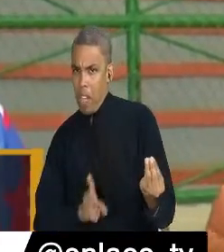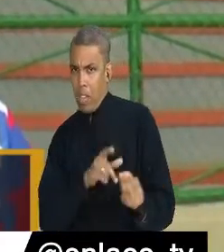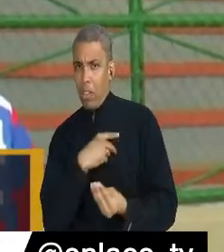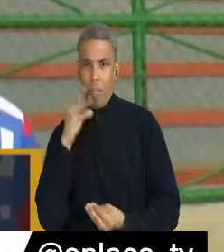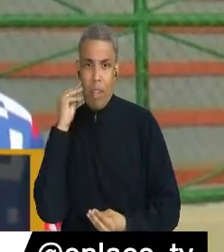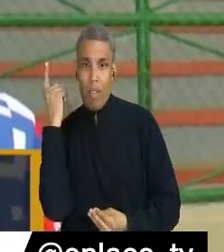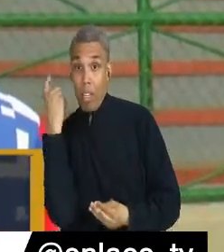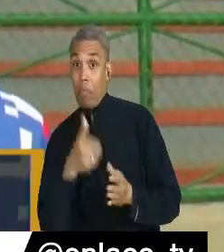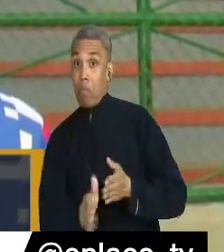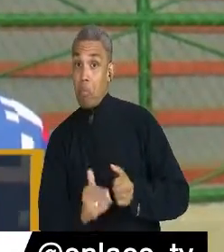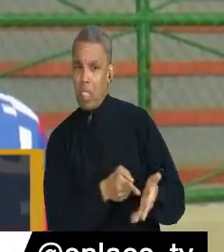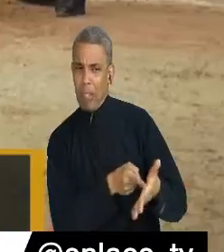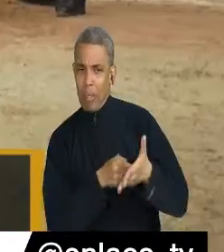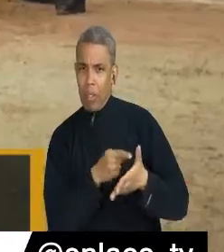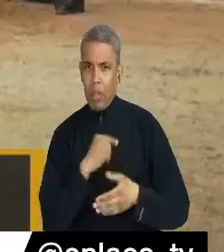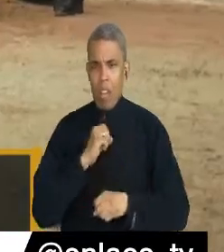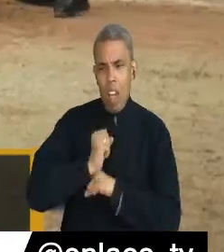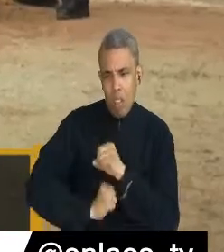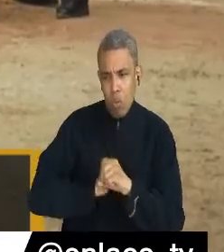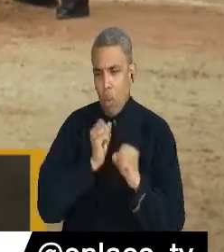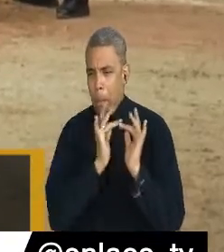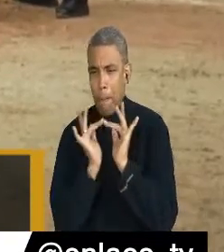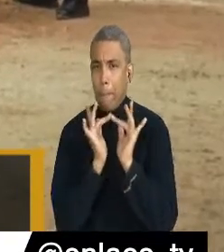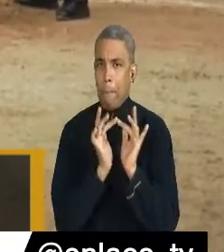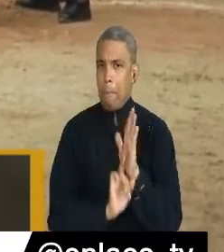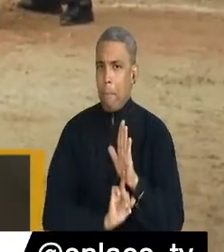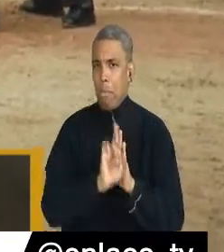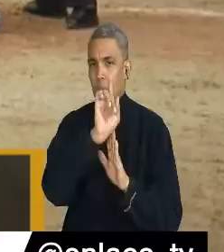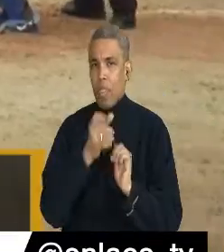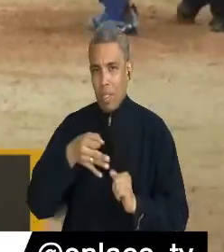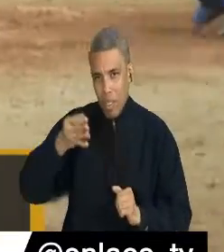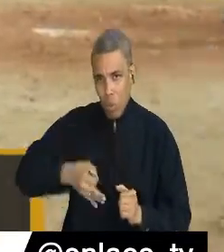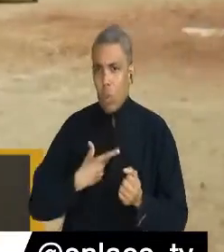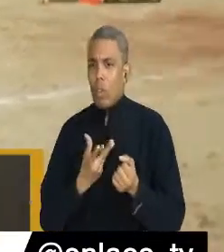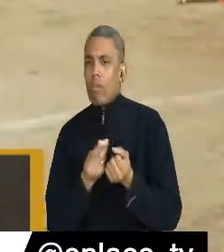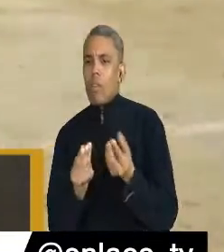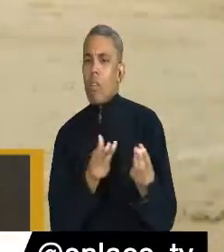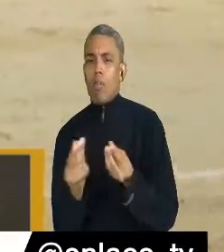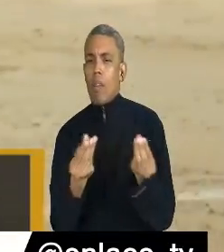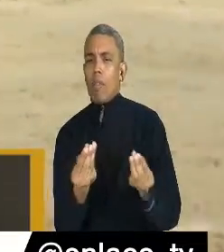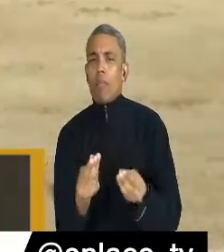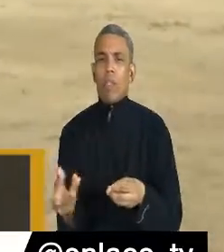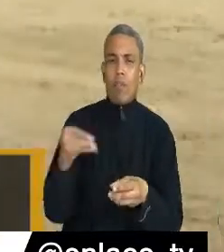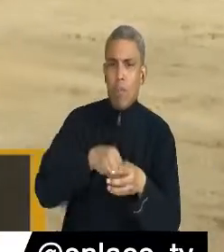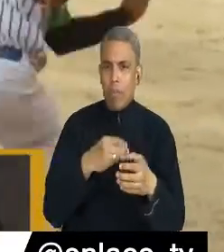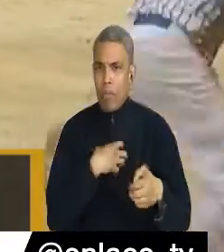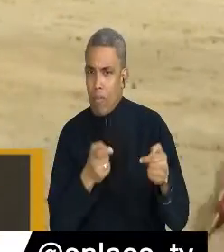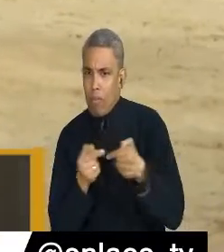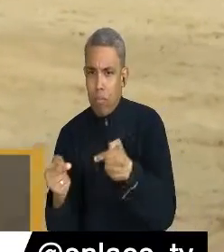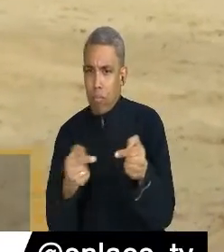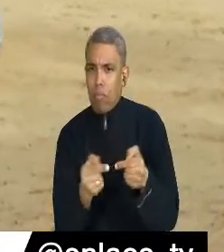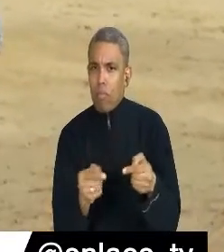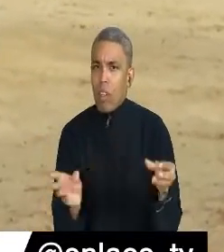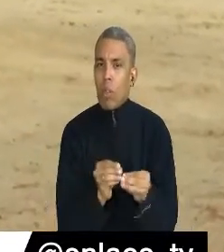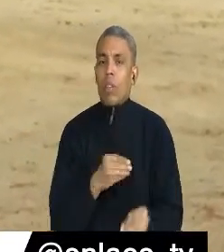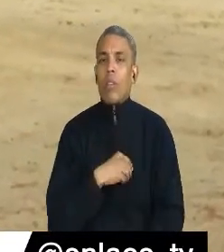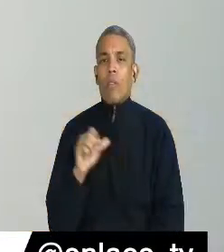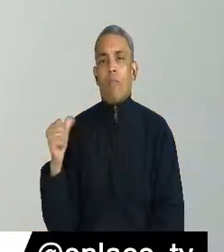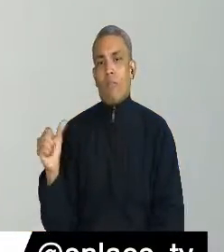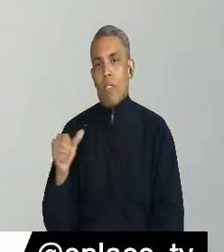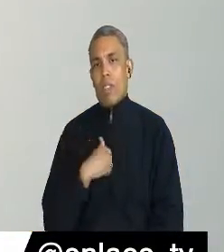durante varios años diez equipos se están participando de ese torneo nacional que tiene su final el próximo sábado